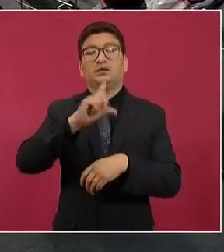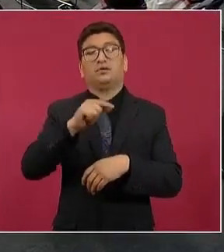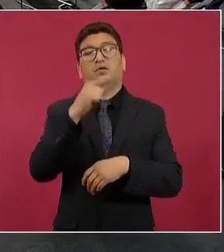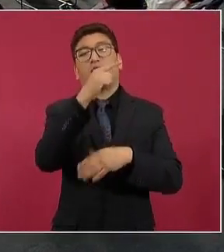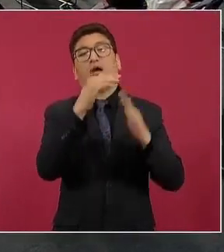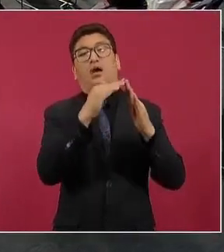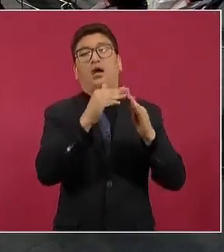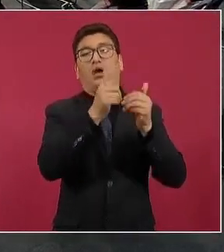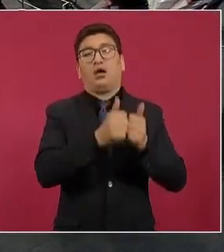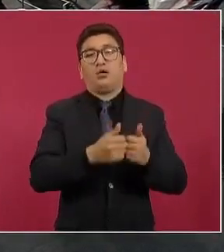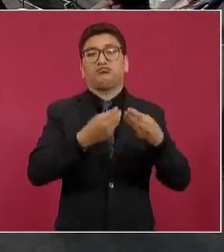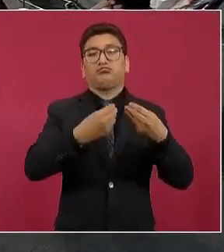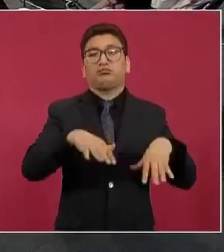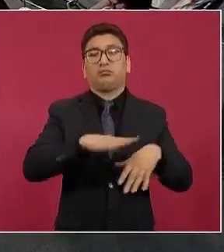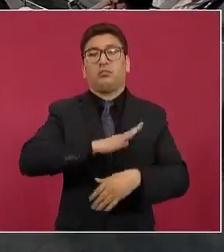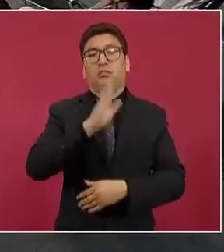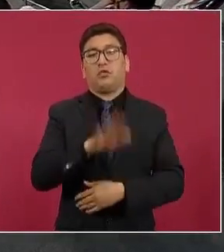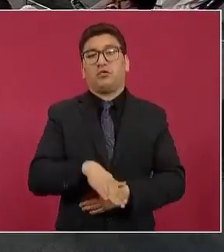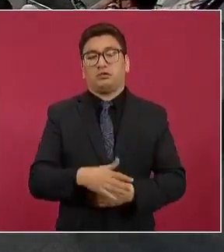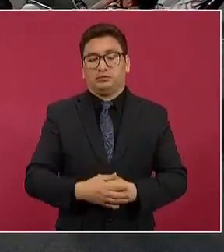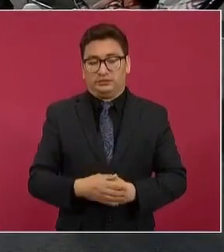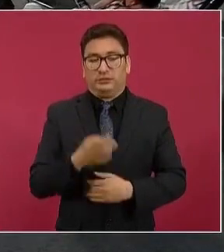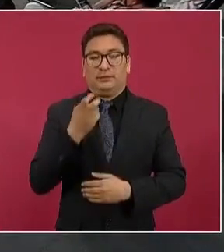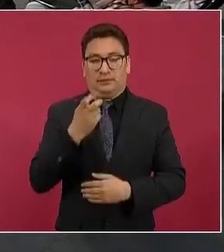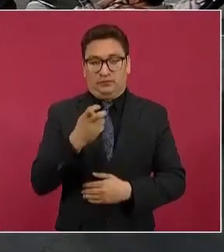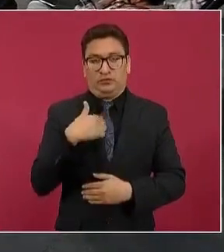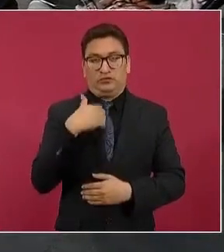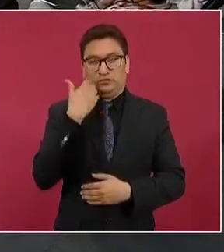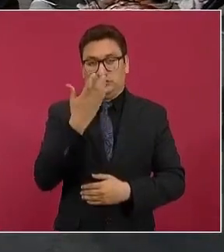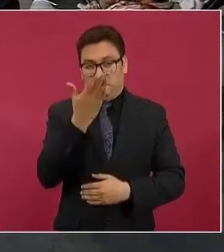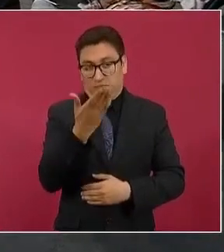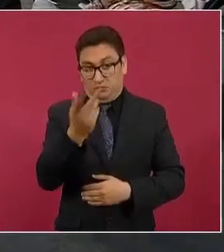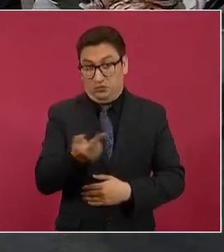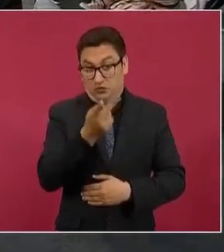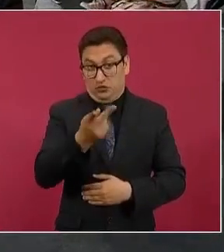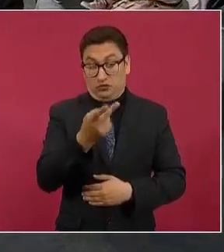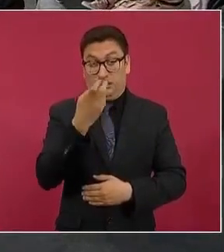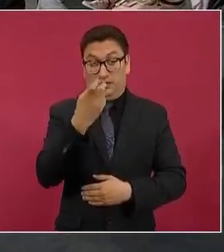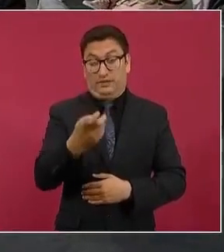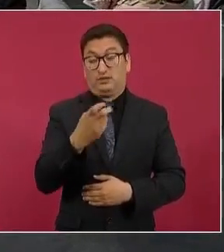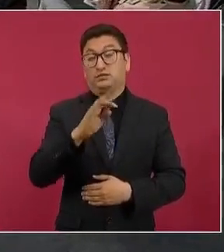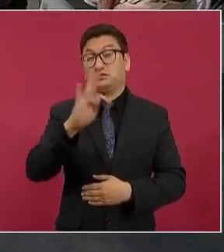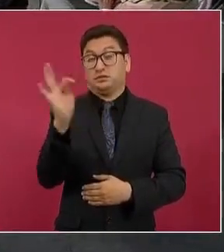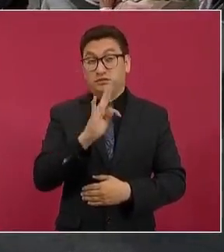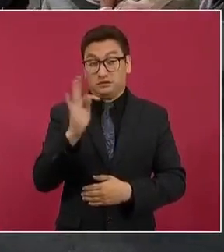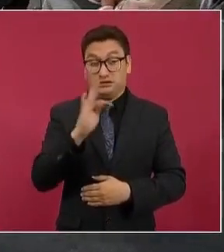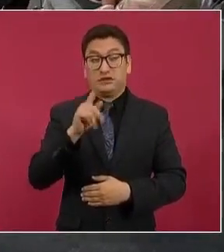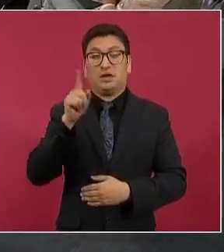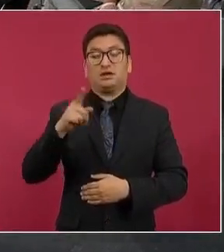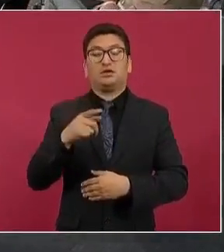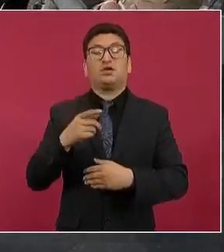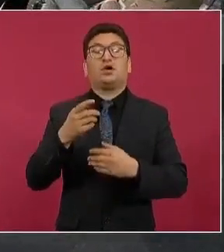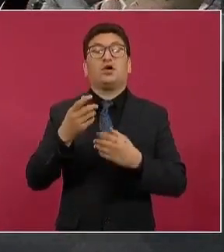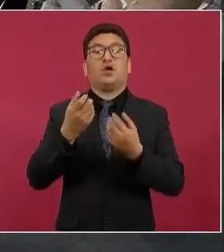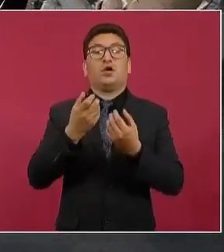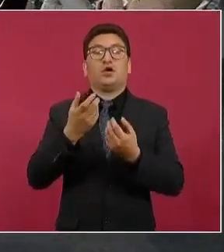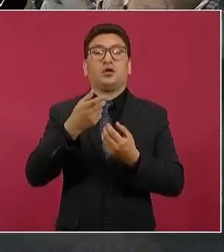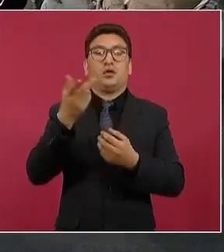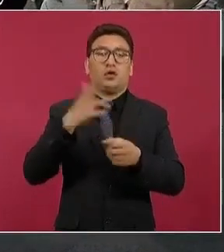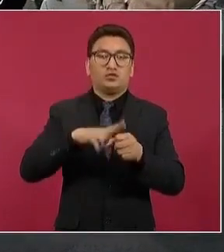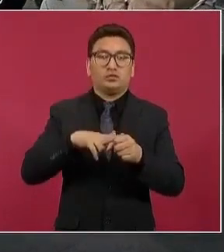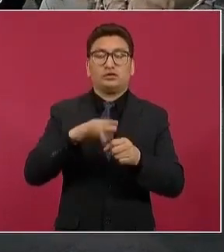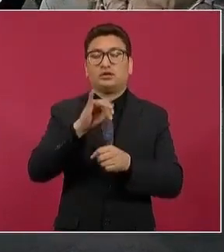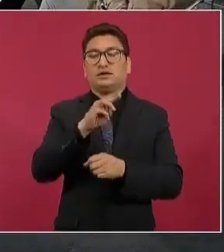sus casas. Yo quisiera preguntarle expresamente, señor presidente, si esta posibilidad de la creación del hospital de segundo nivel